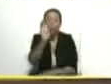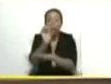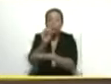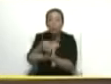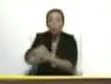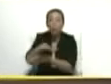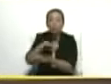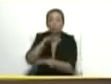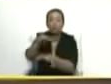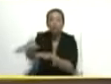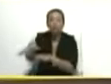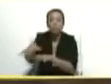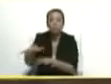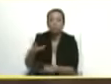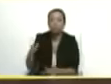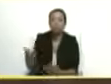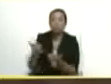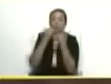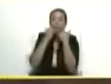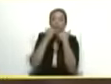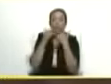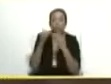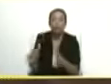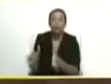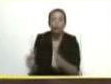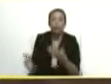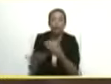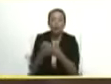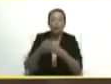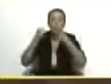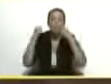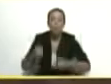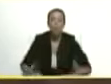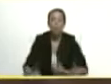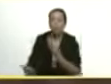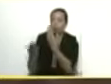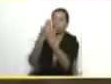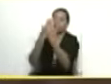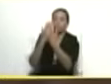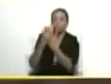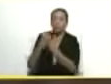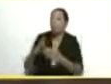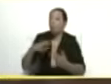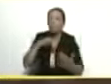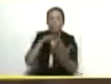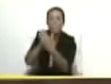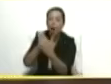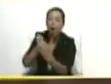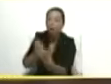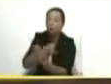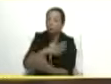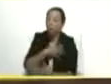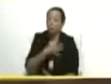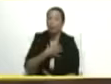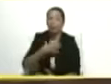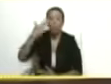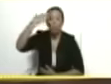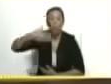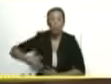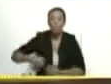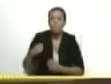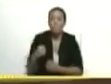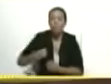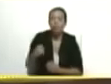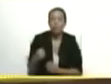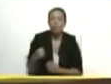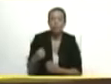Se estrellaron con el escudo de hierro de la Unión Cívico-Militar Policial,